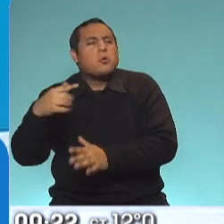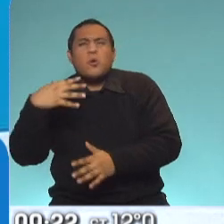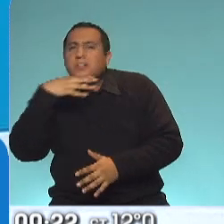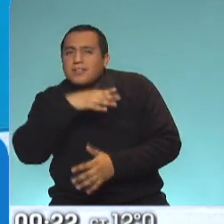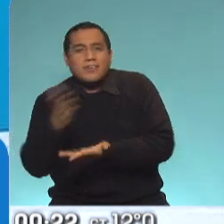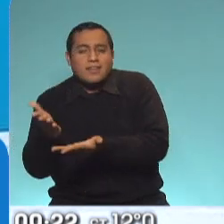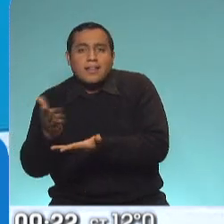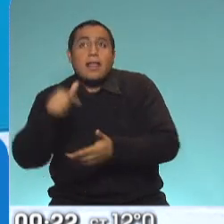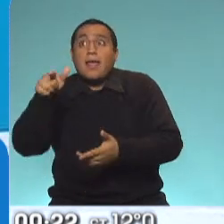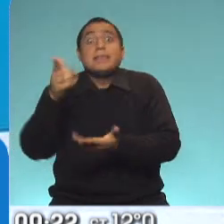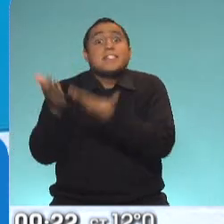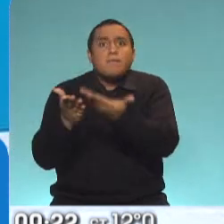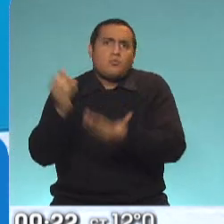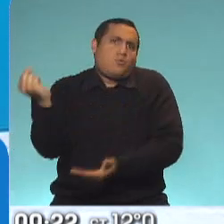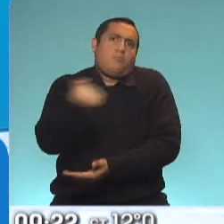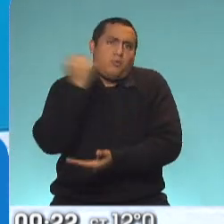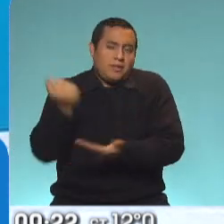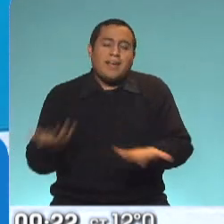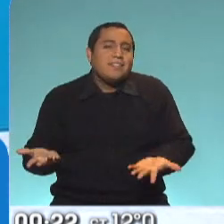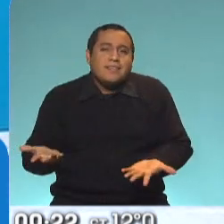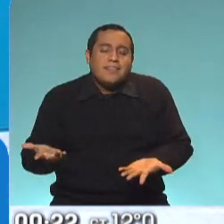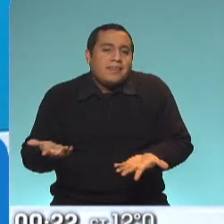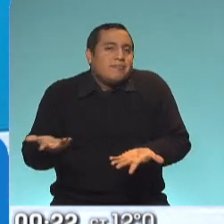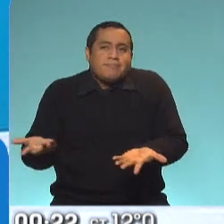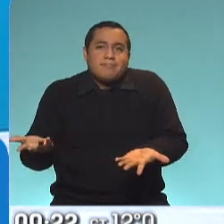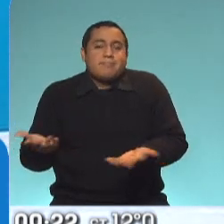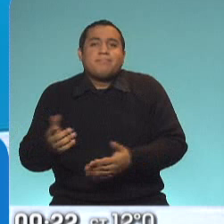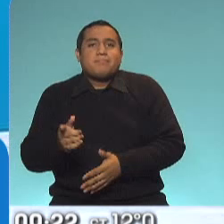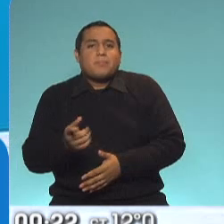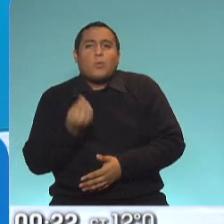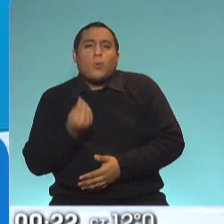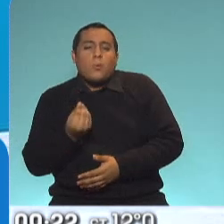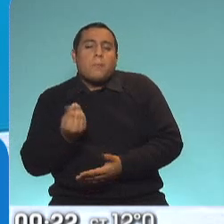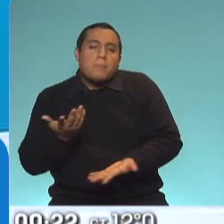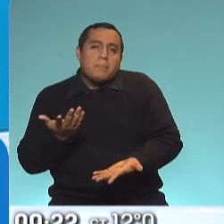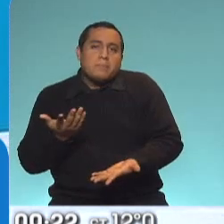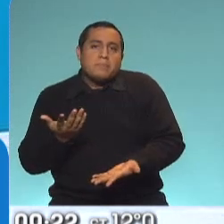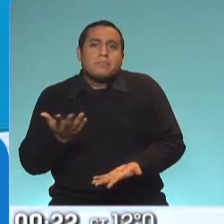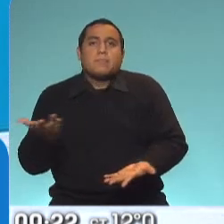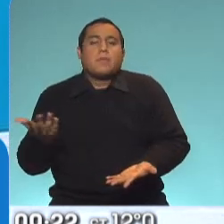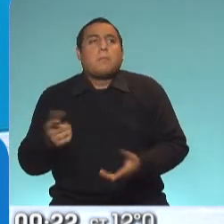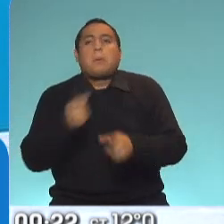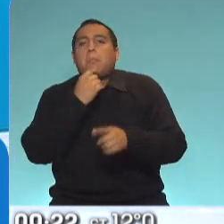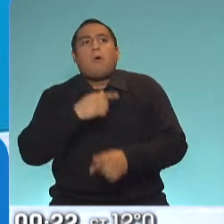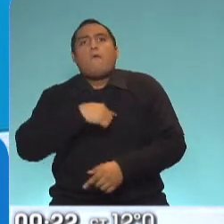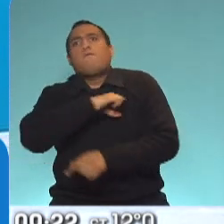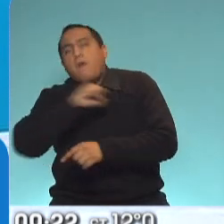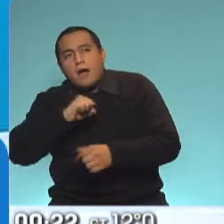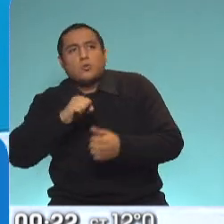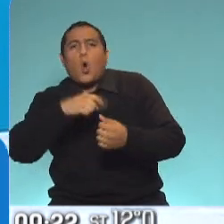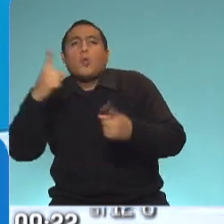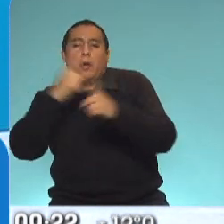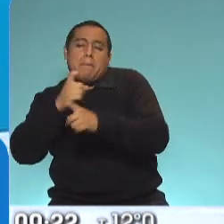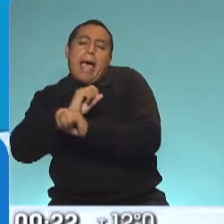este es un servicio esencial, que esto no puede ser que, sí, claro, no es como un infarto o con algún otro